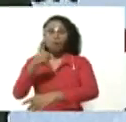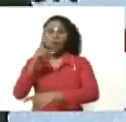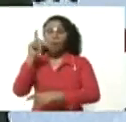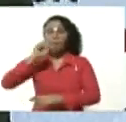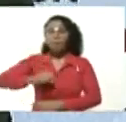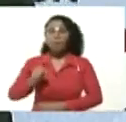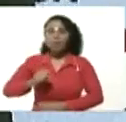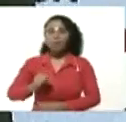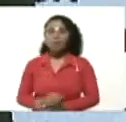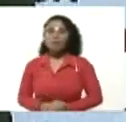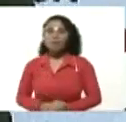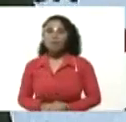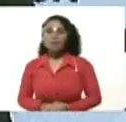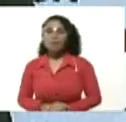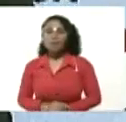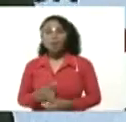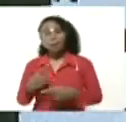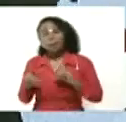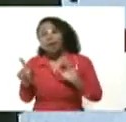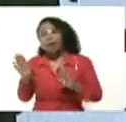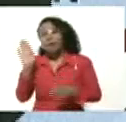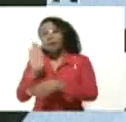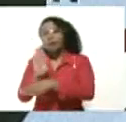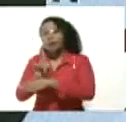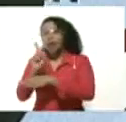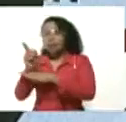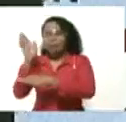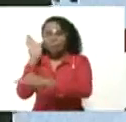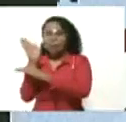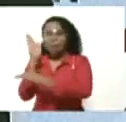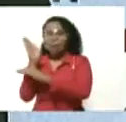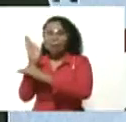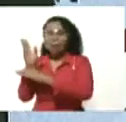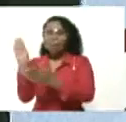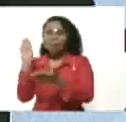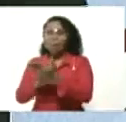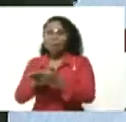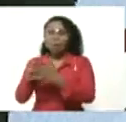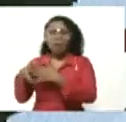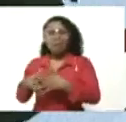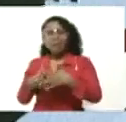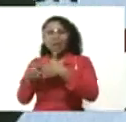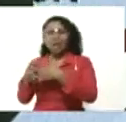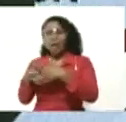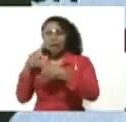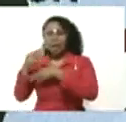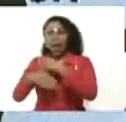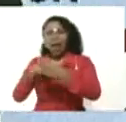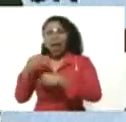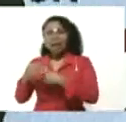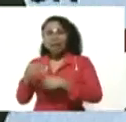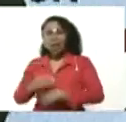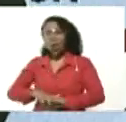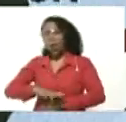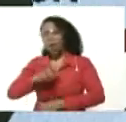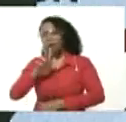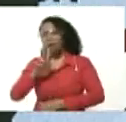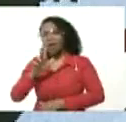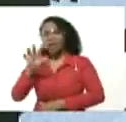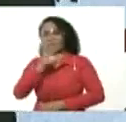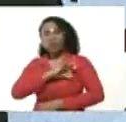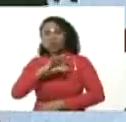policía. Pero cuidado, esas sanciones puestas por Estados Unidos exceden radicalmente a la soberanía